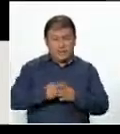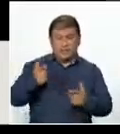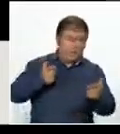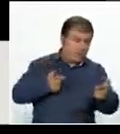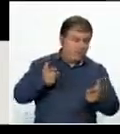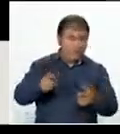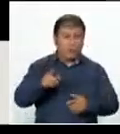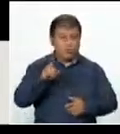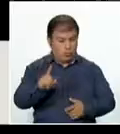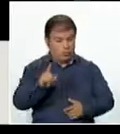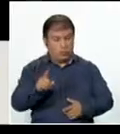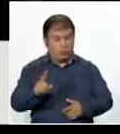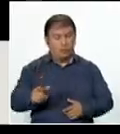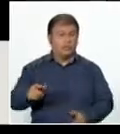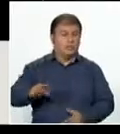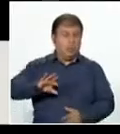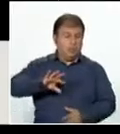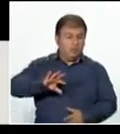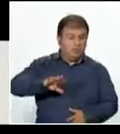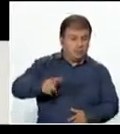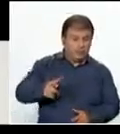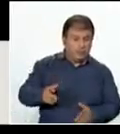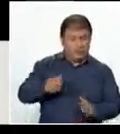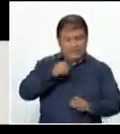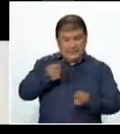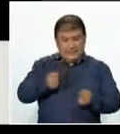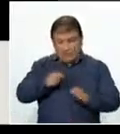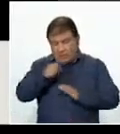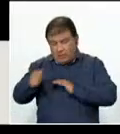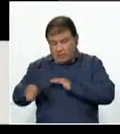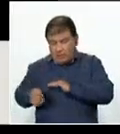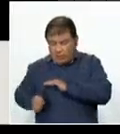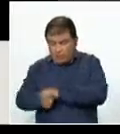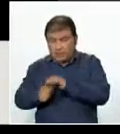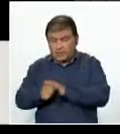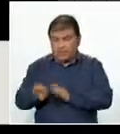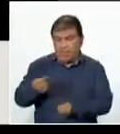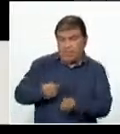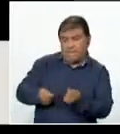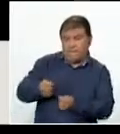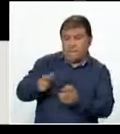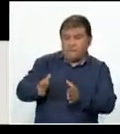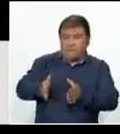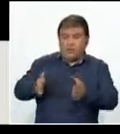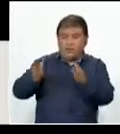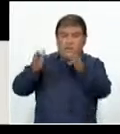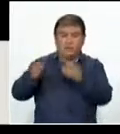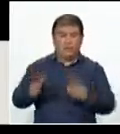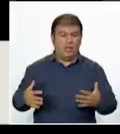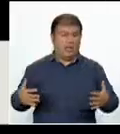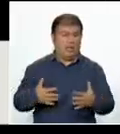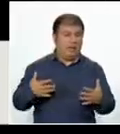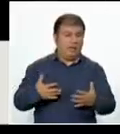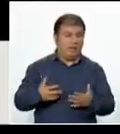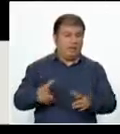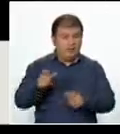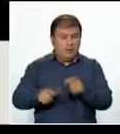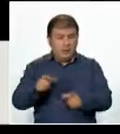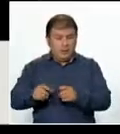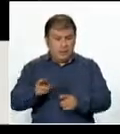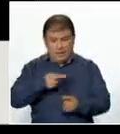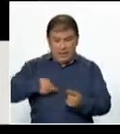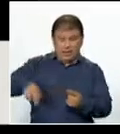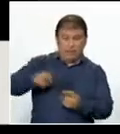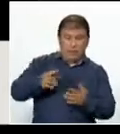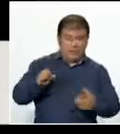balacera y uno de esos delincuentes había intentado refugiarse dentro de una galería en el Jirón de la Unión, y eso ha desatado el pánico en las personas que están a sus